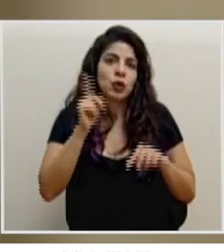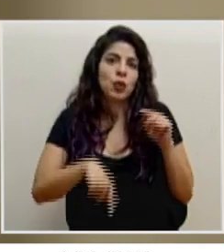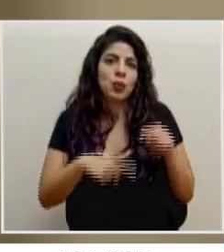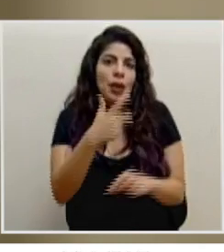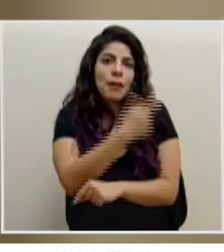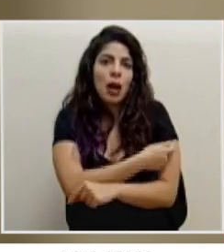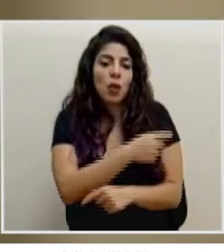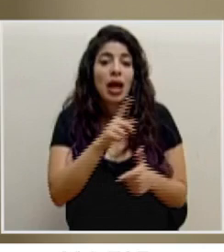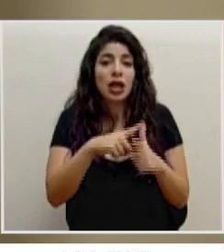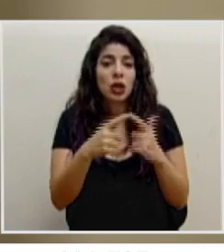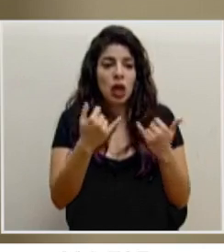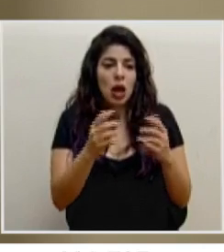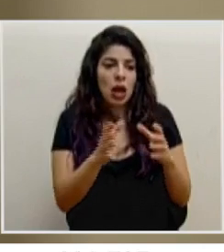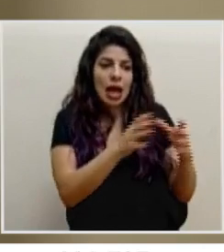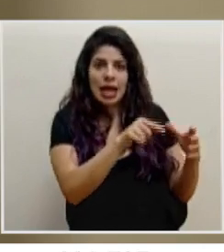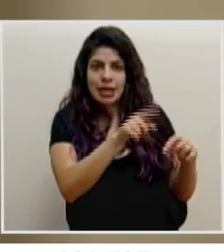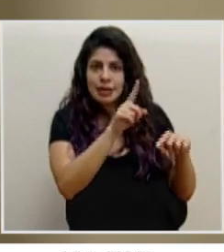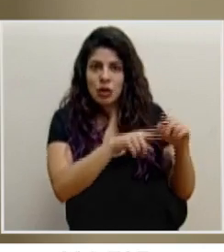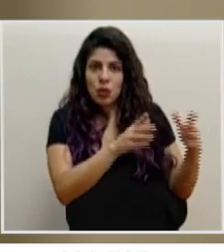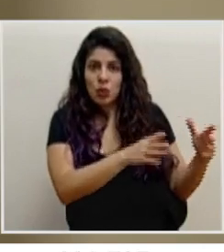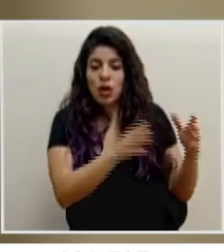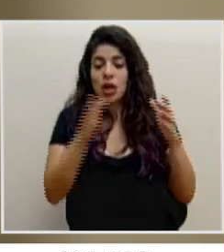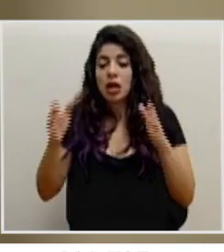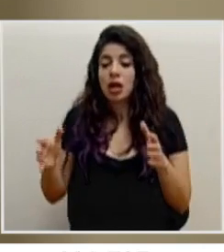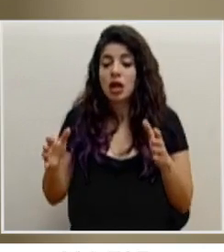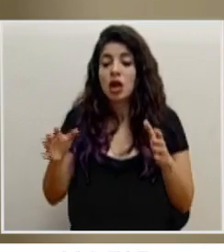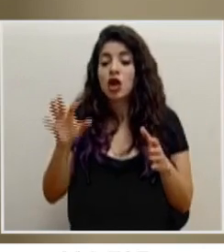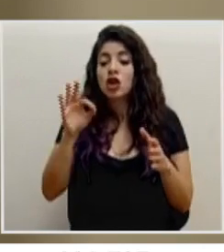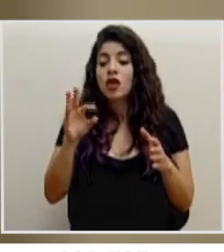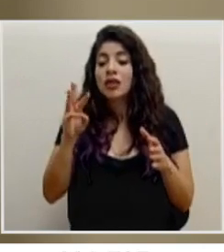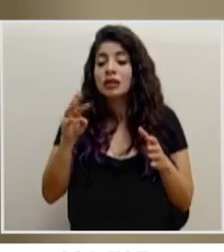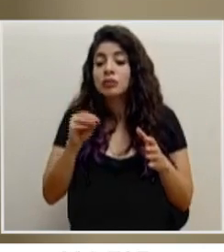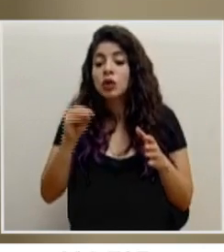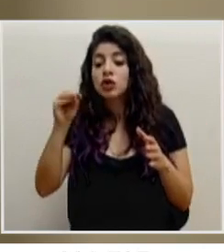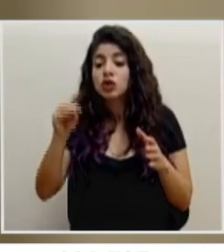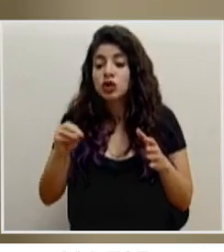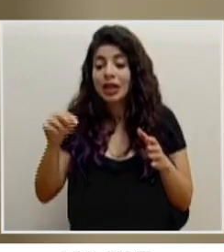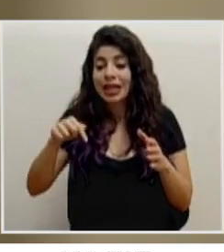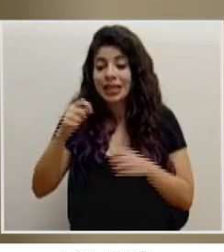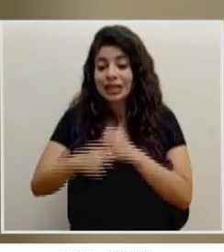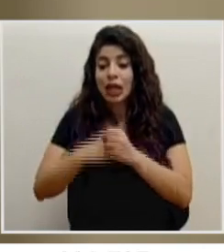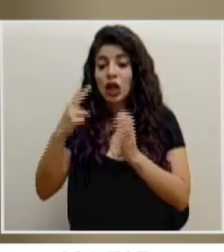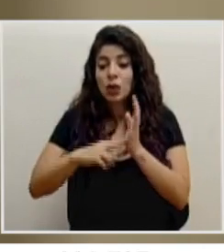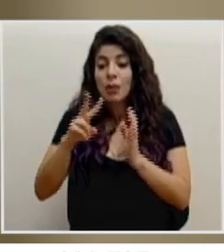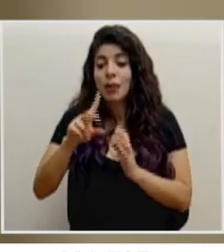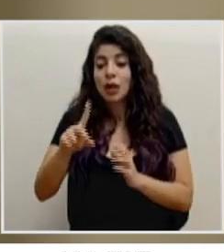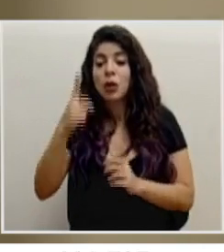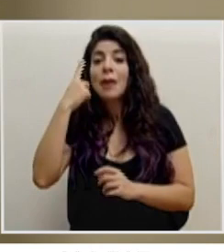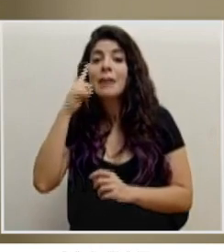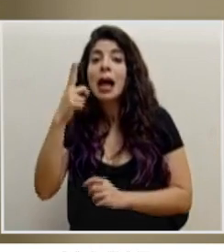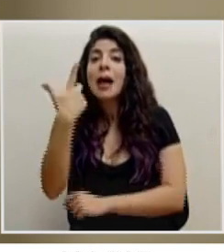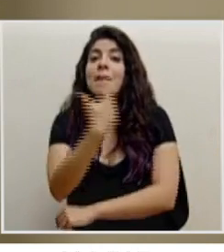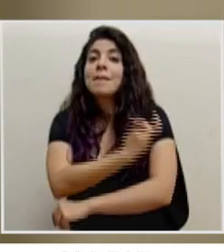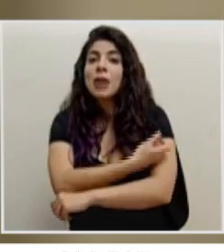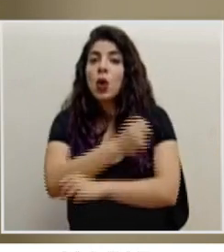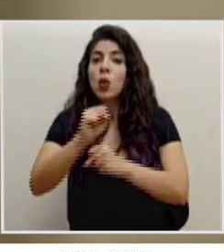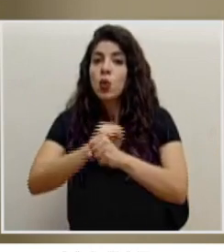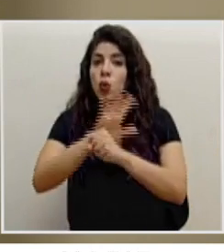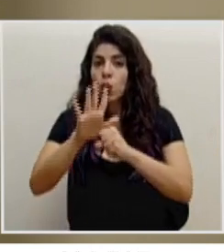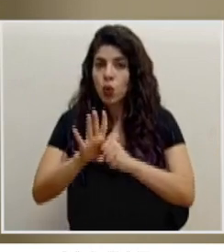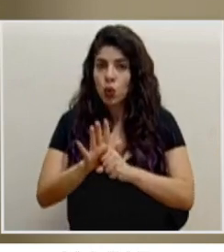puede vacunar. Entonces, en realidad, tenemos un 96% de meta del 2021 de cobertura de vacuna con la vacuna